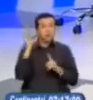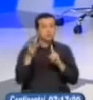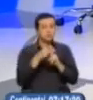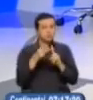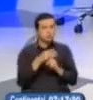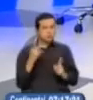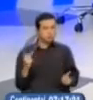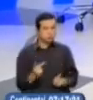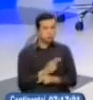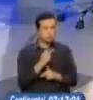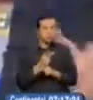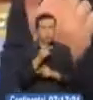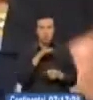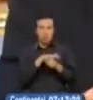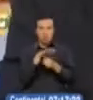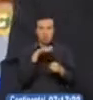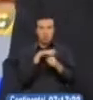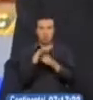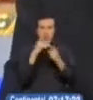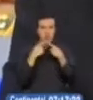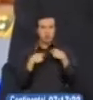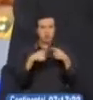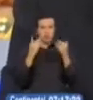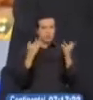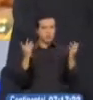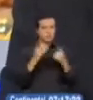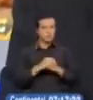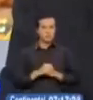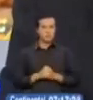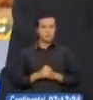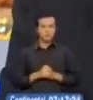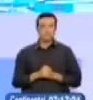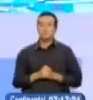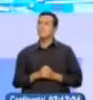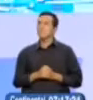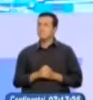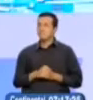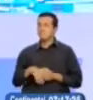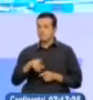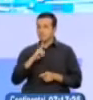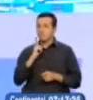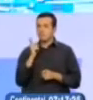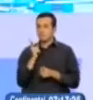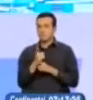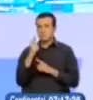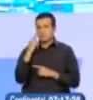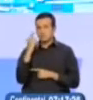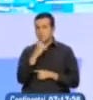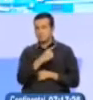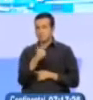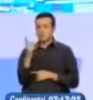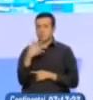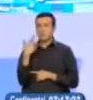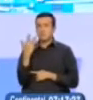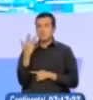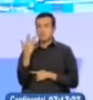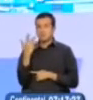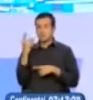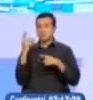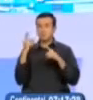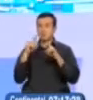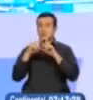sociales, tratando de incidir en la percepción de la opinión pública. Sí, efectivamente, se buscó que las